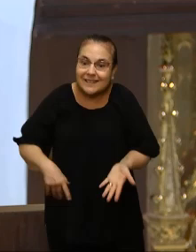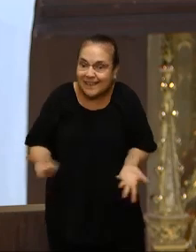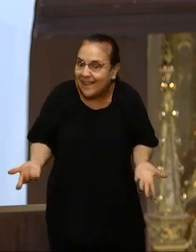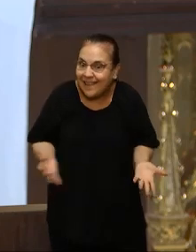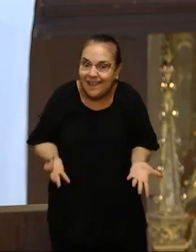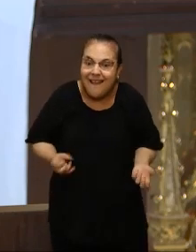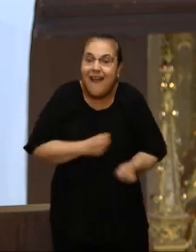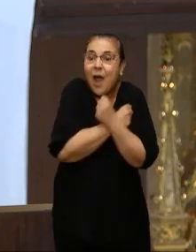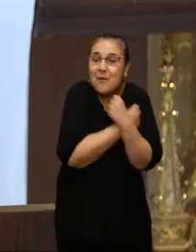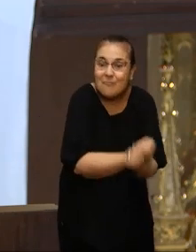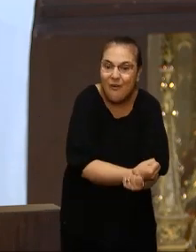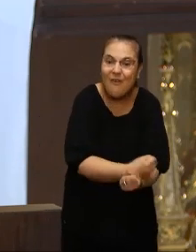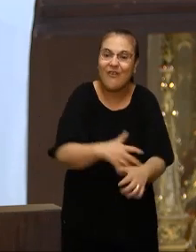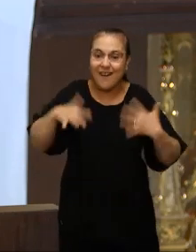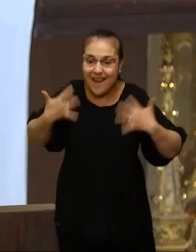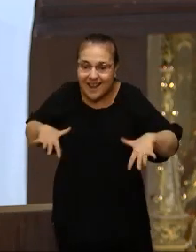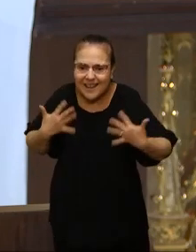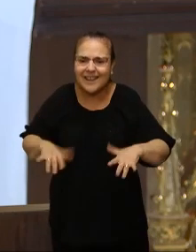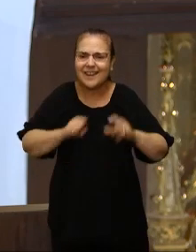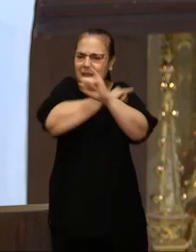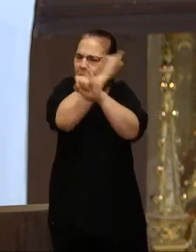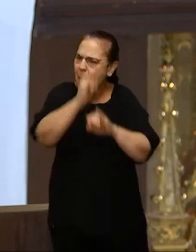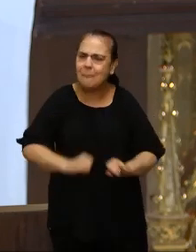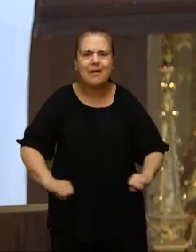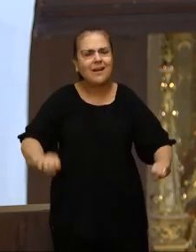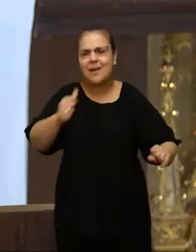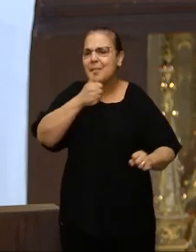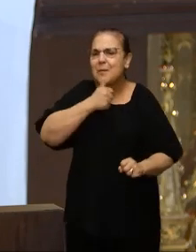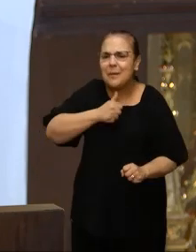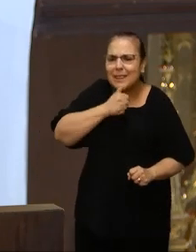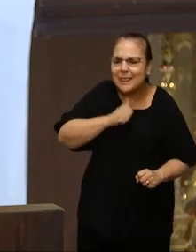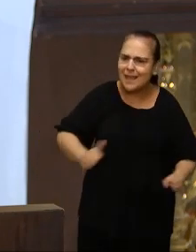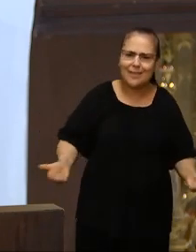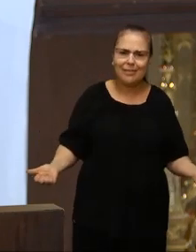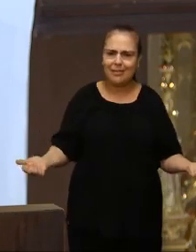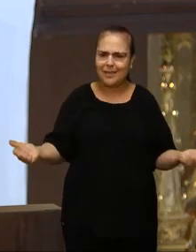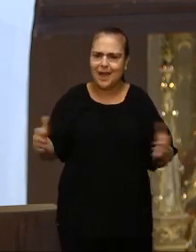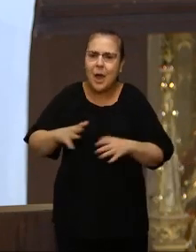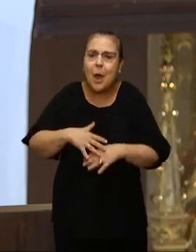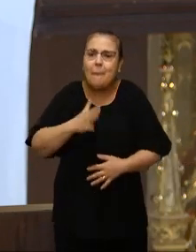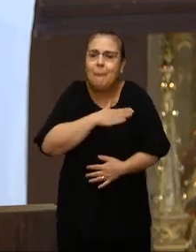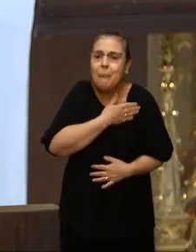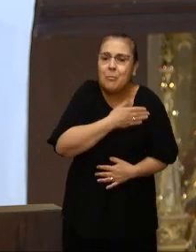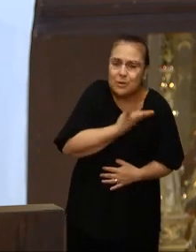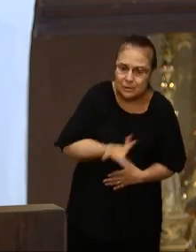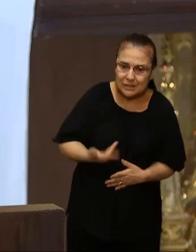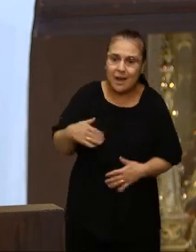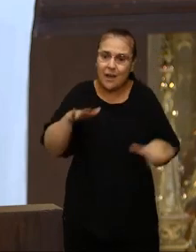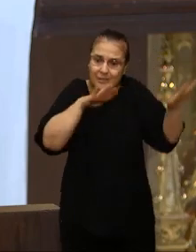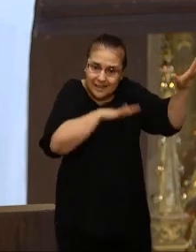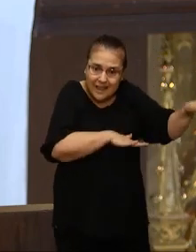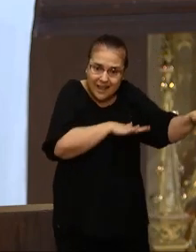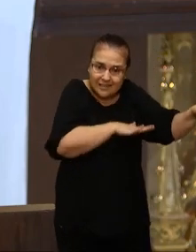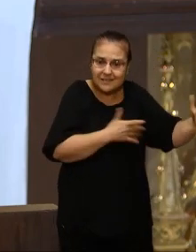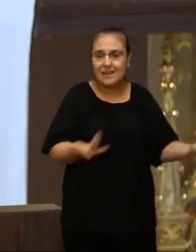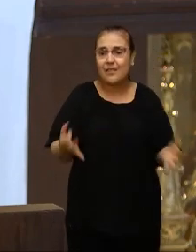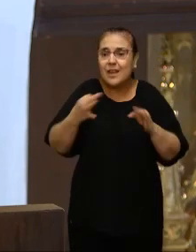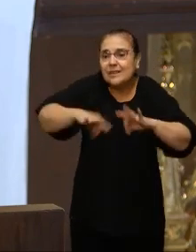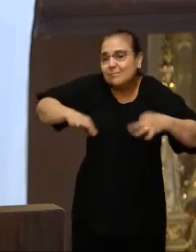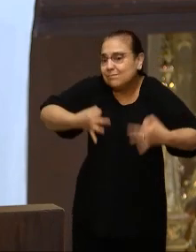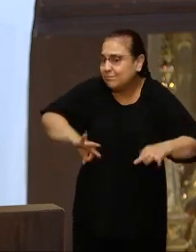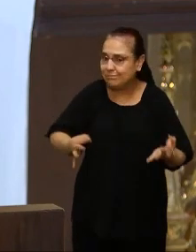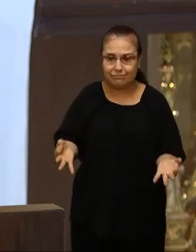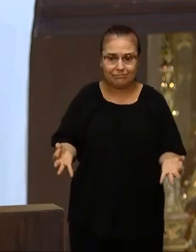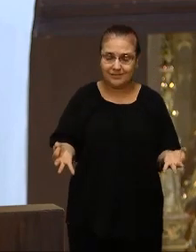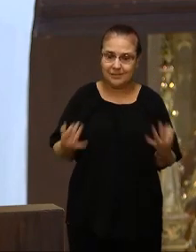amor, alegría, paz, paciencia, afabilidad, bondad, lealtad, modestia,